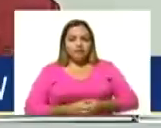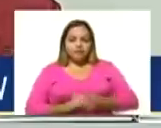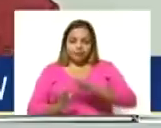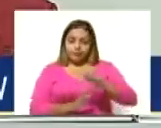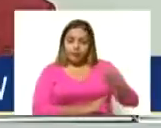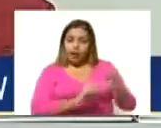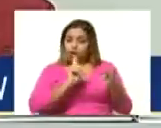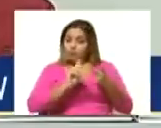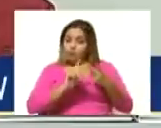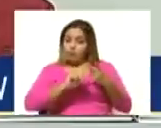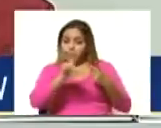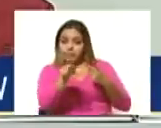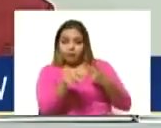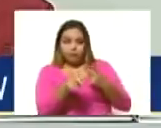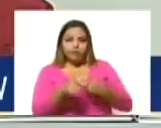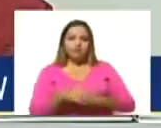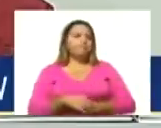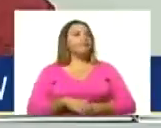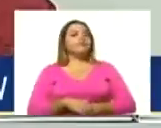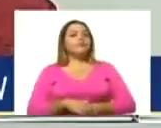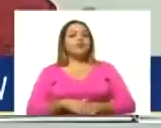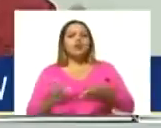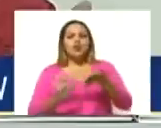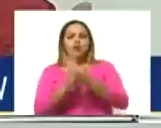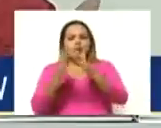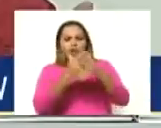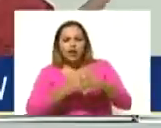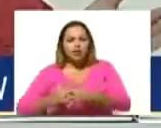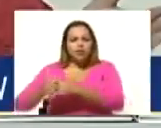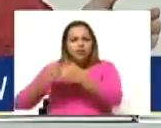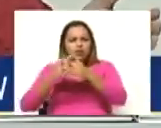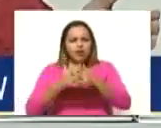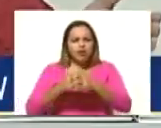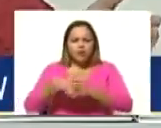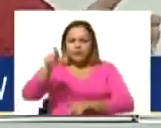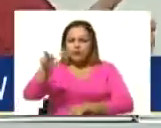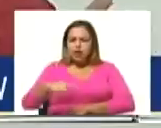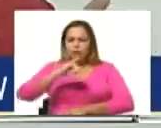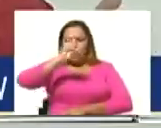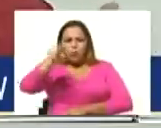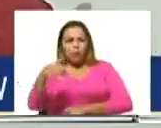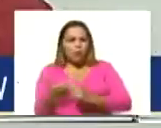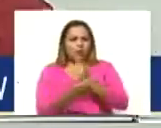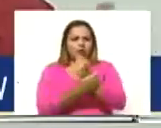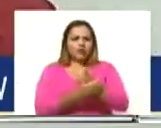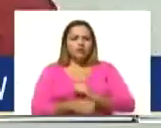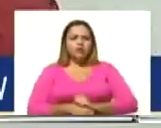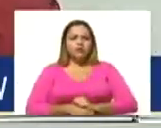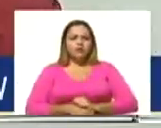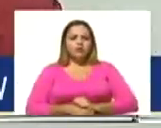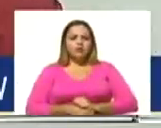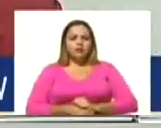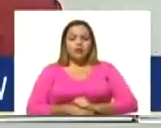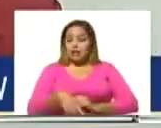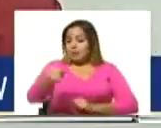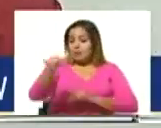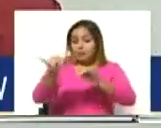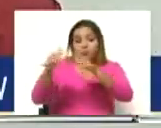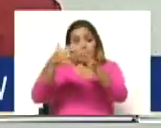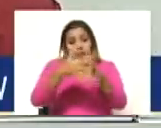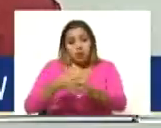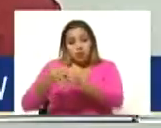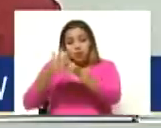respecto a la posición de Estados Unidos, con respecto a Juan Guaidó, es una cosa que la generó Estados Unidos,